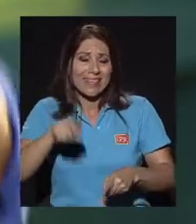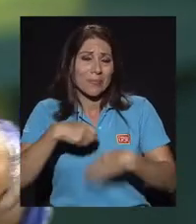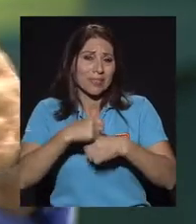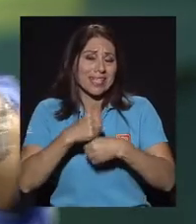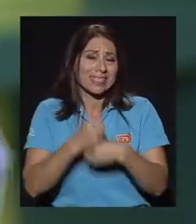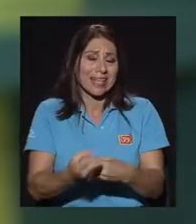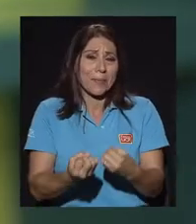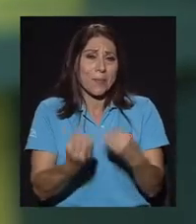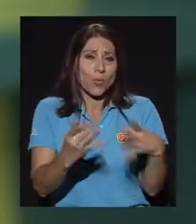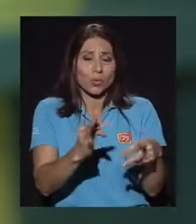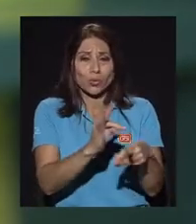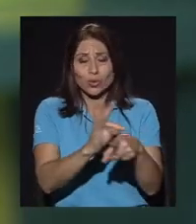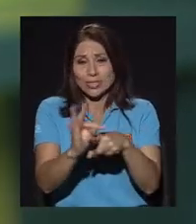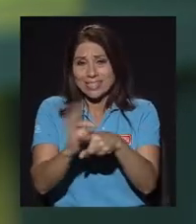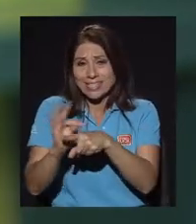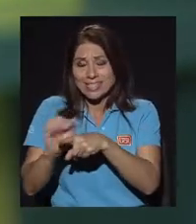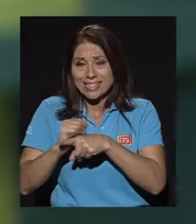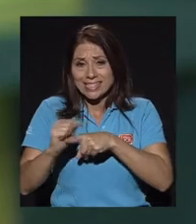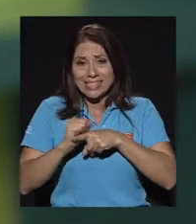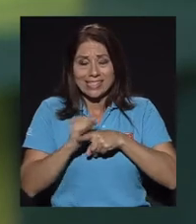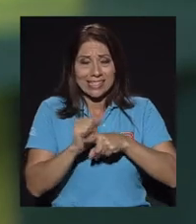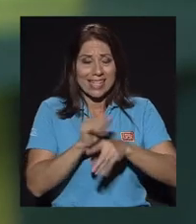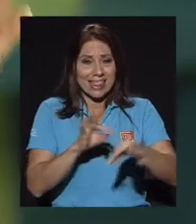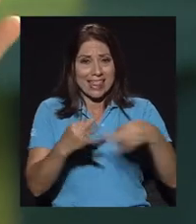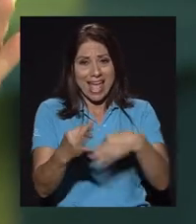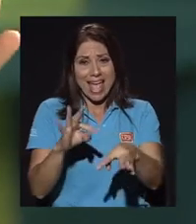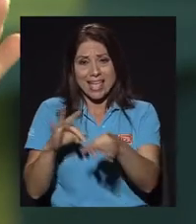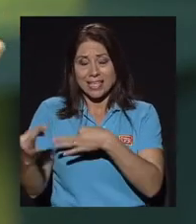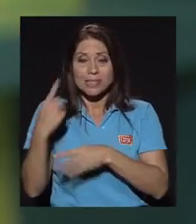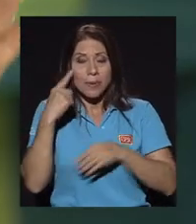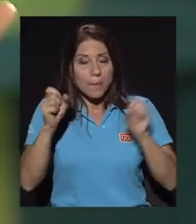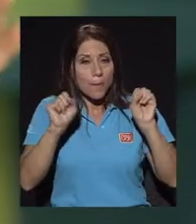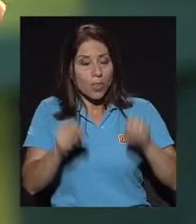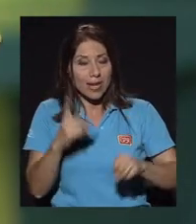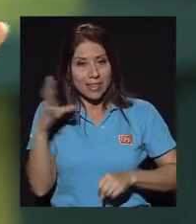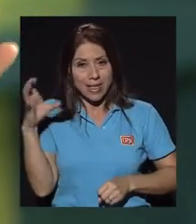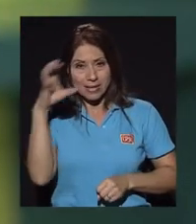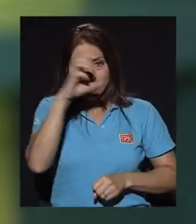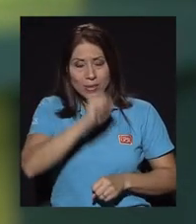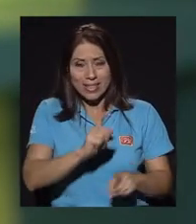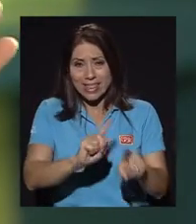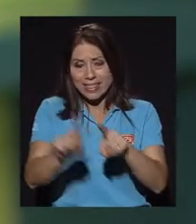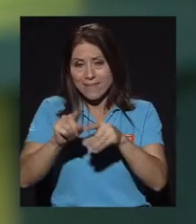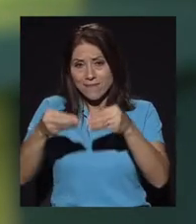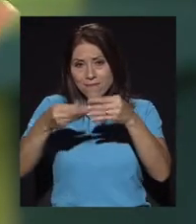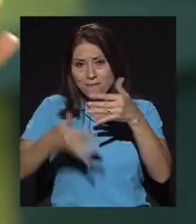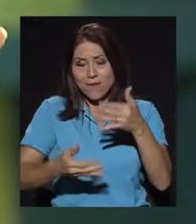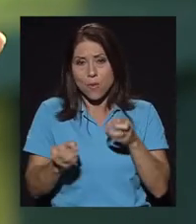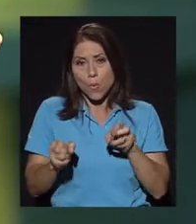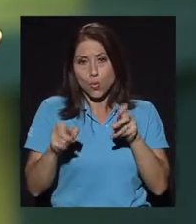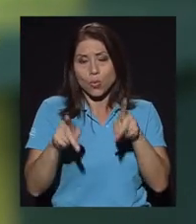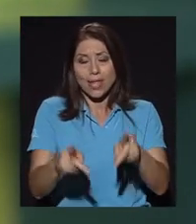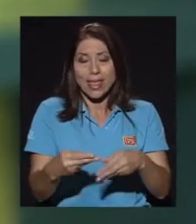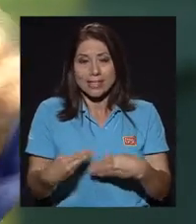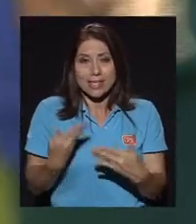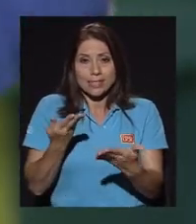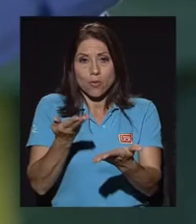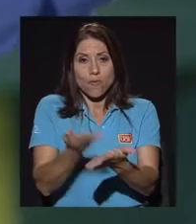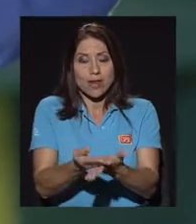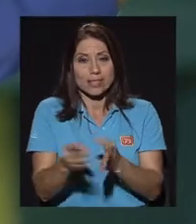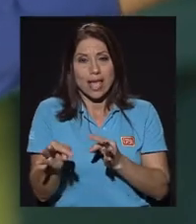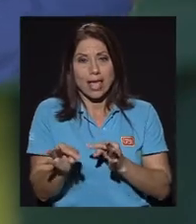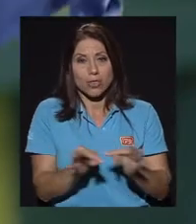talleres de días para poder visualizar integralmente las oportunidades que esto ofrece a